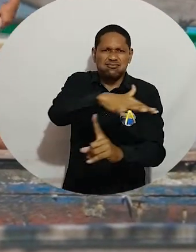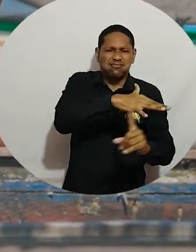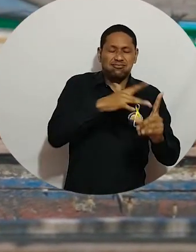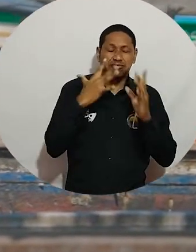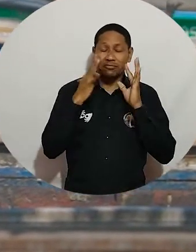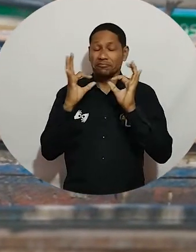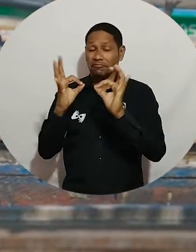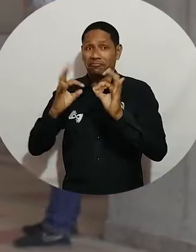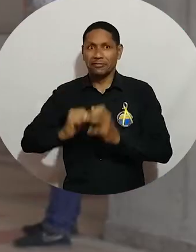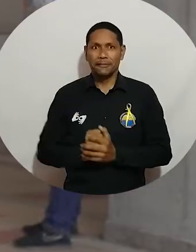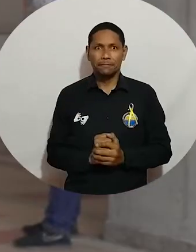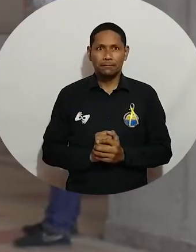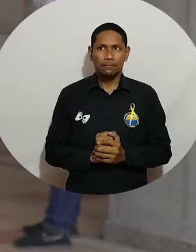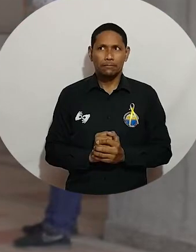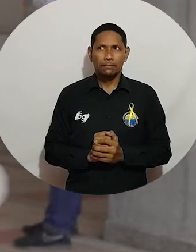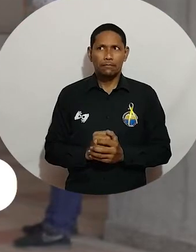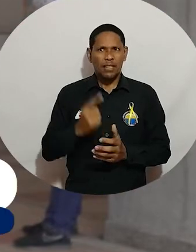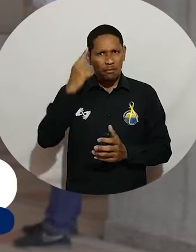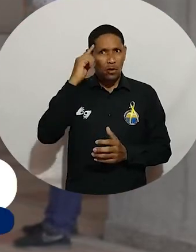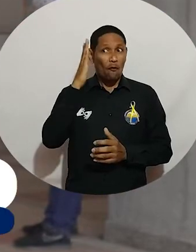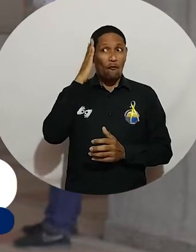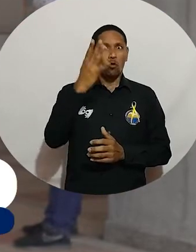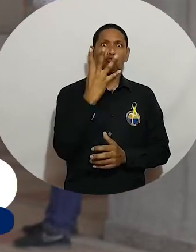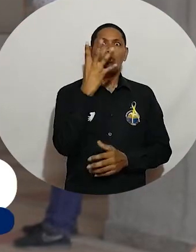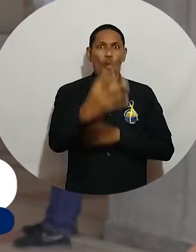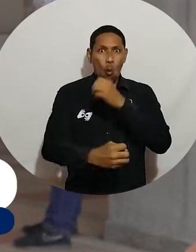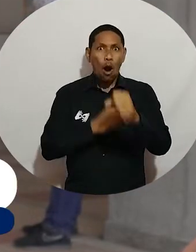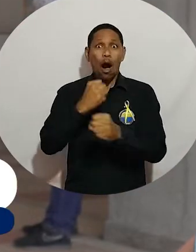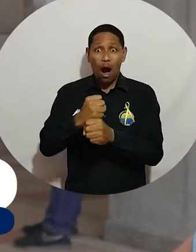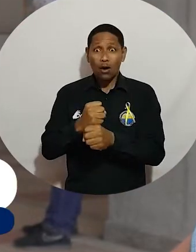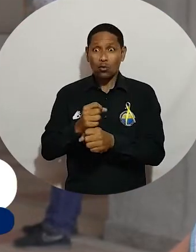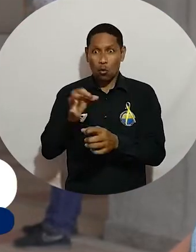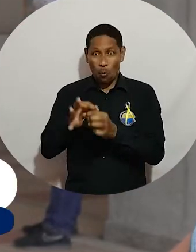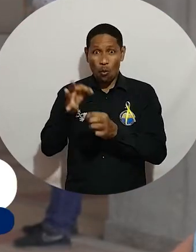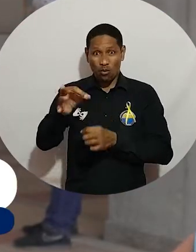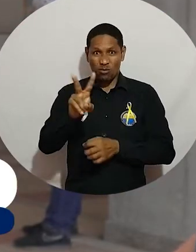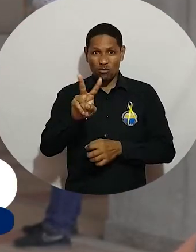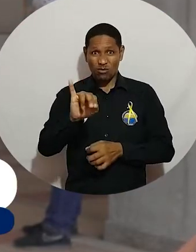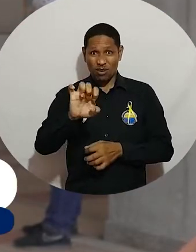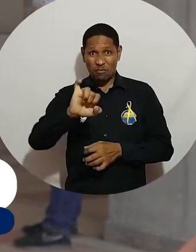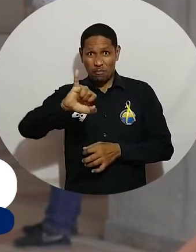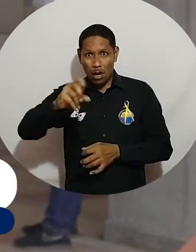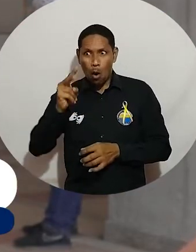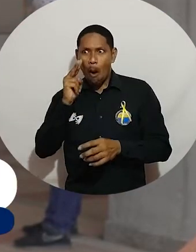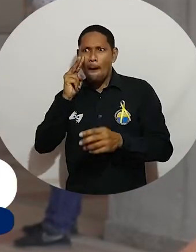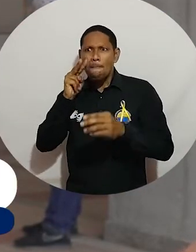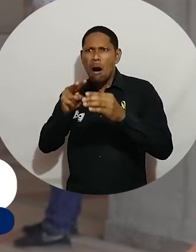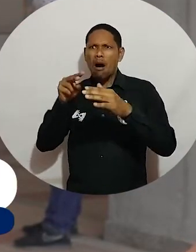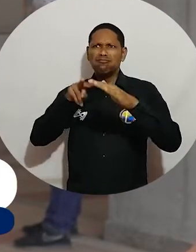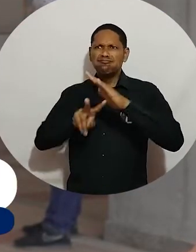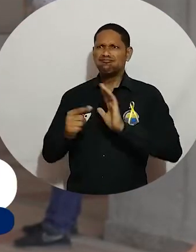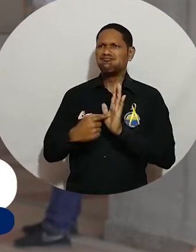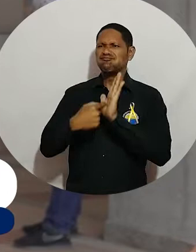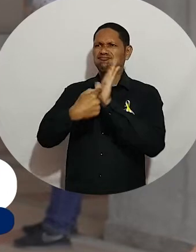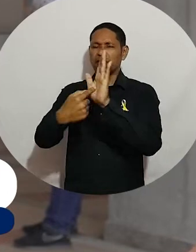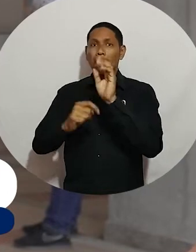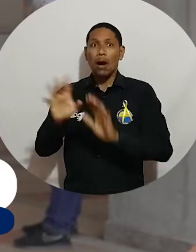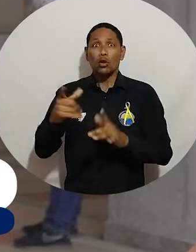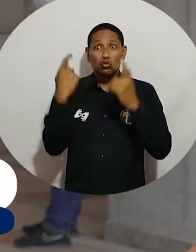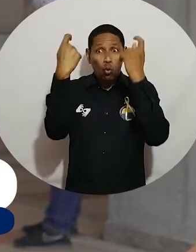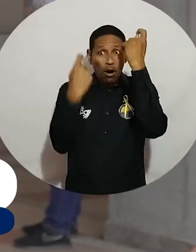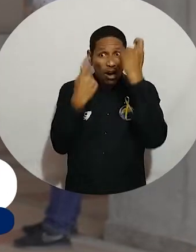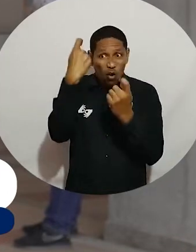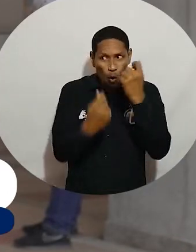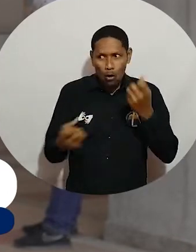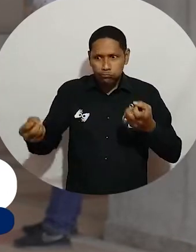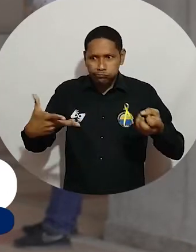la Ciénaga Grande Santa Marta. En 4 años, Pueblo Viejo tendrá una nueva visión y una nueva misión en el turismo y en la economía